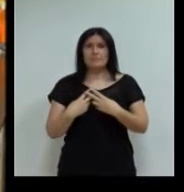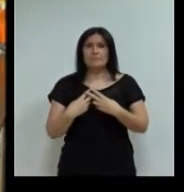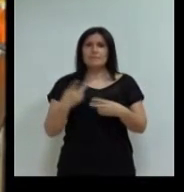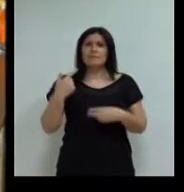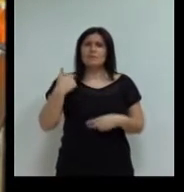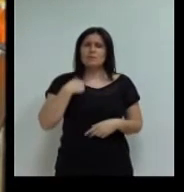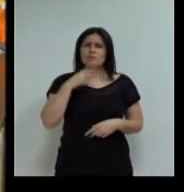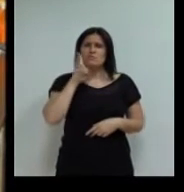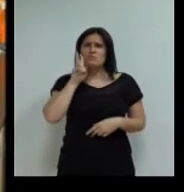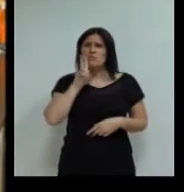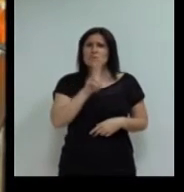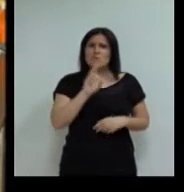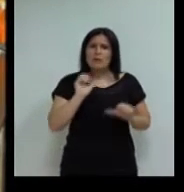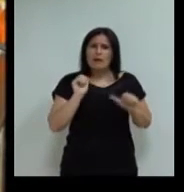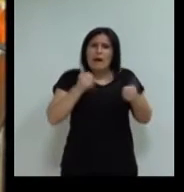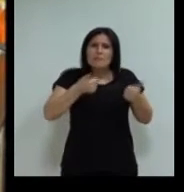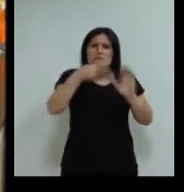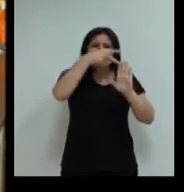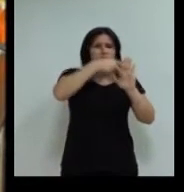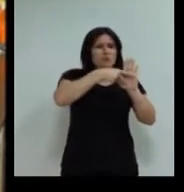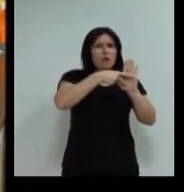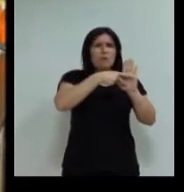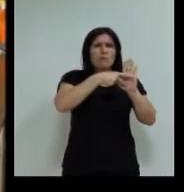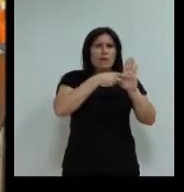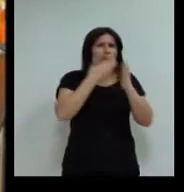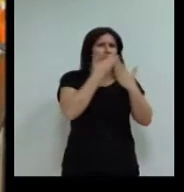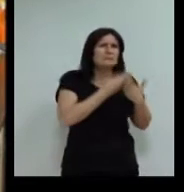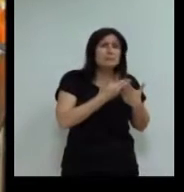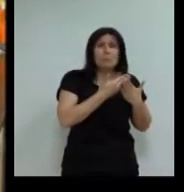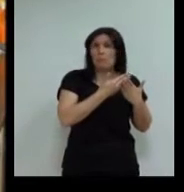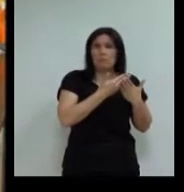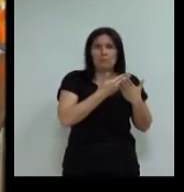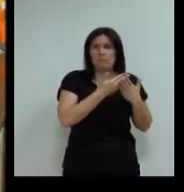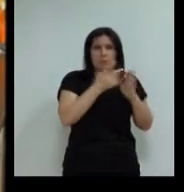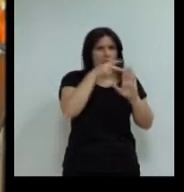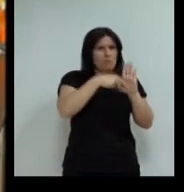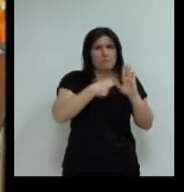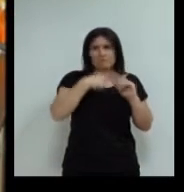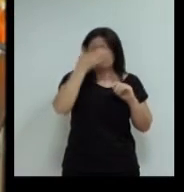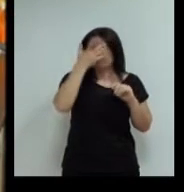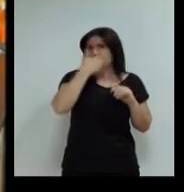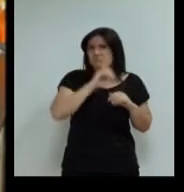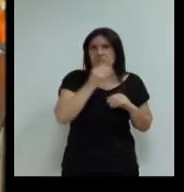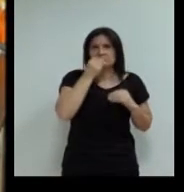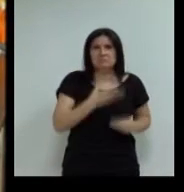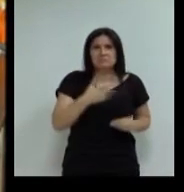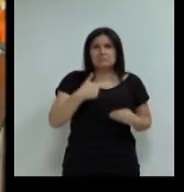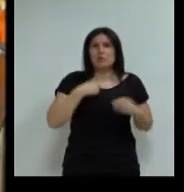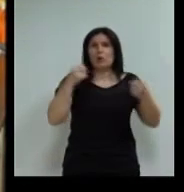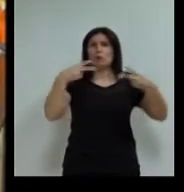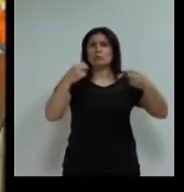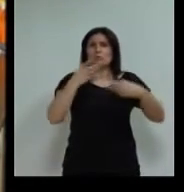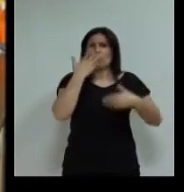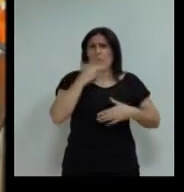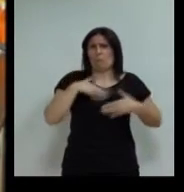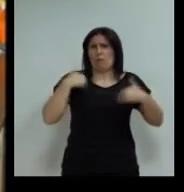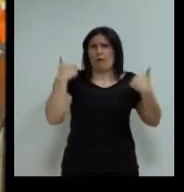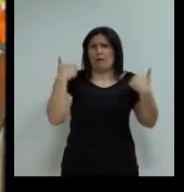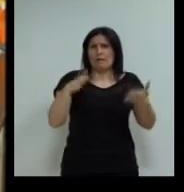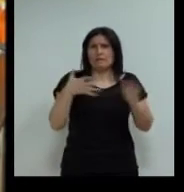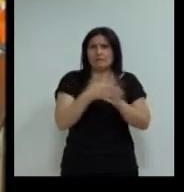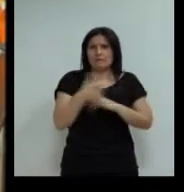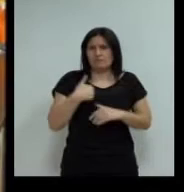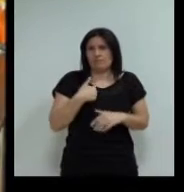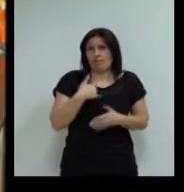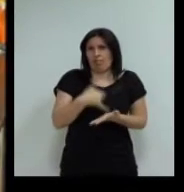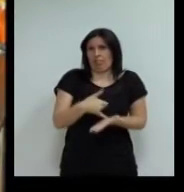No nos fijamos demasiado al principio en la norma, desconocimiento absoluto de las normas, etcétera, subtitulamos en cualquier color, en fin, absolutamente